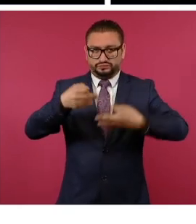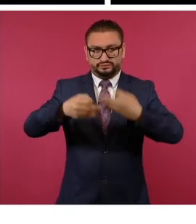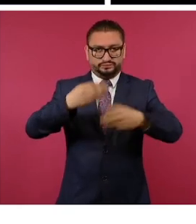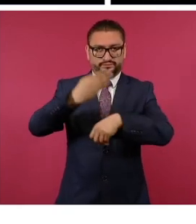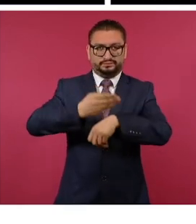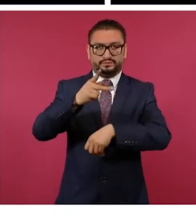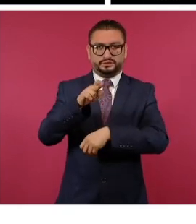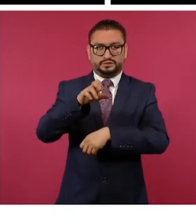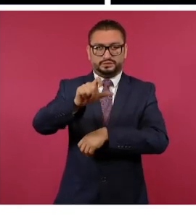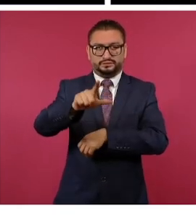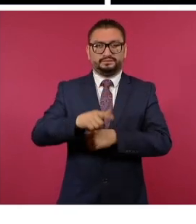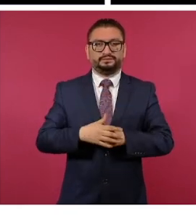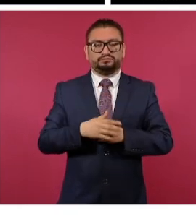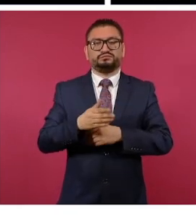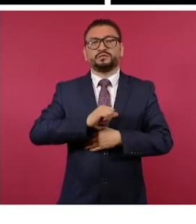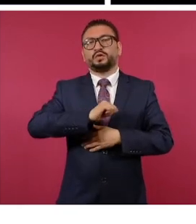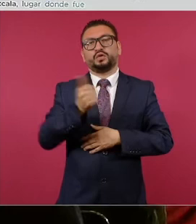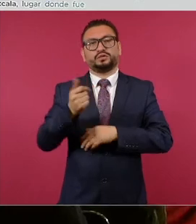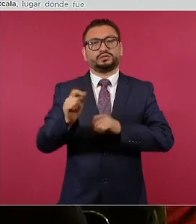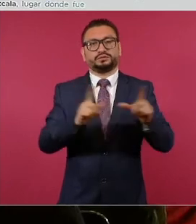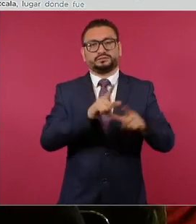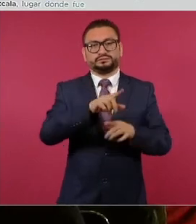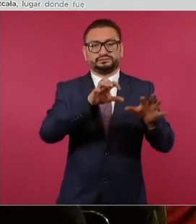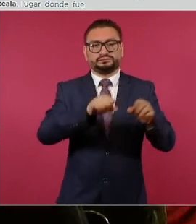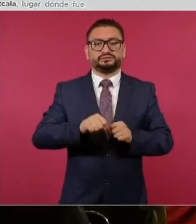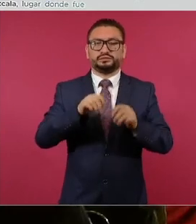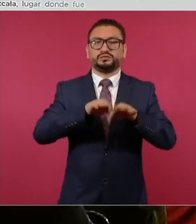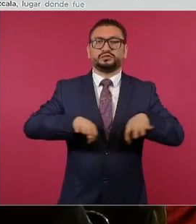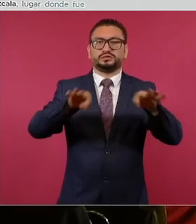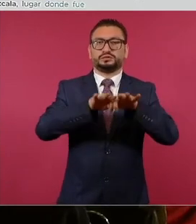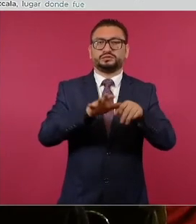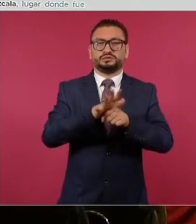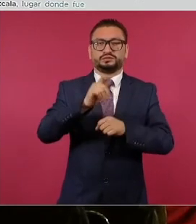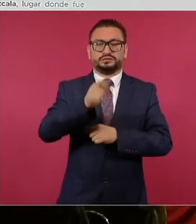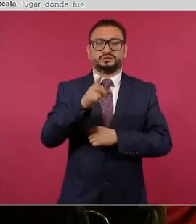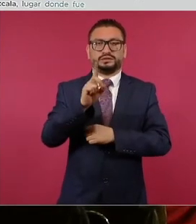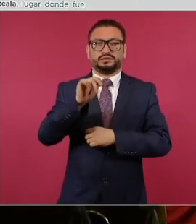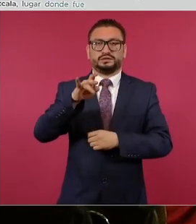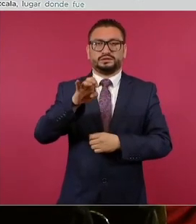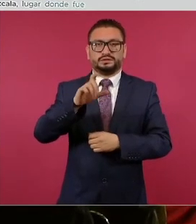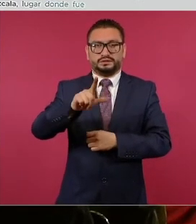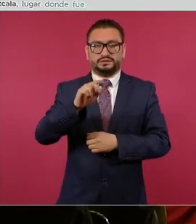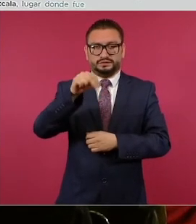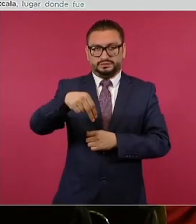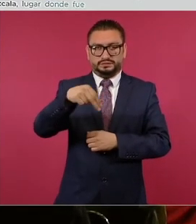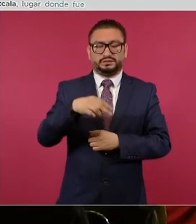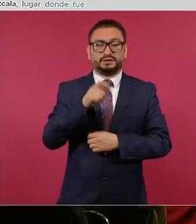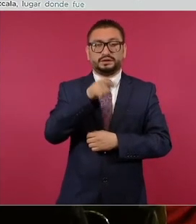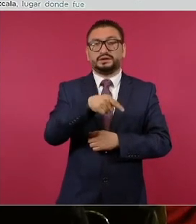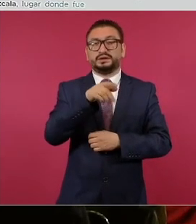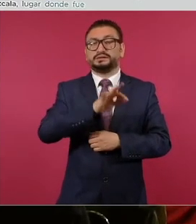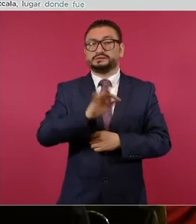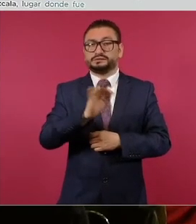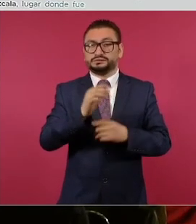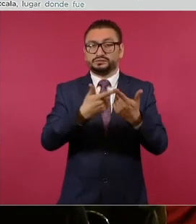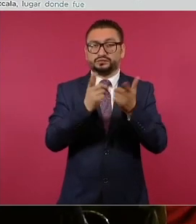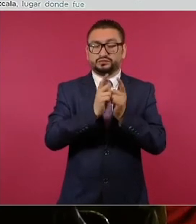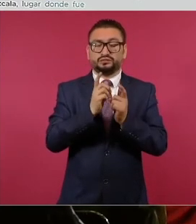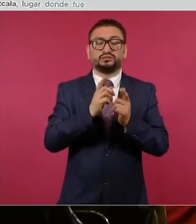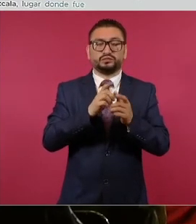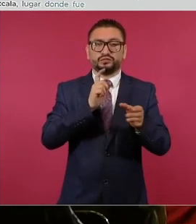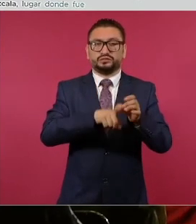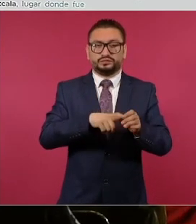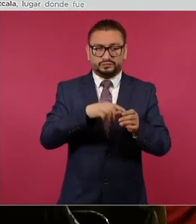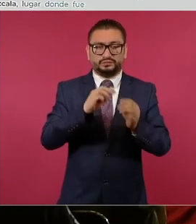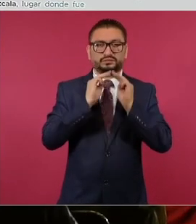Adelante. Otra detención relevante de Daniel N., presunto integrante del grupo